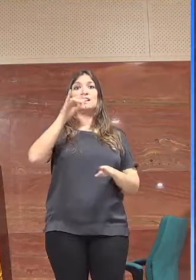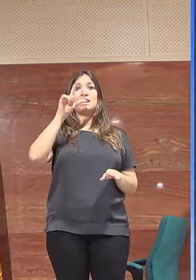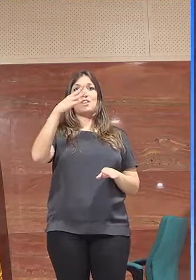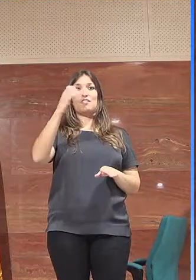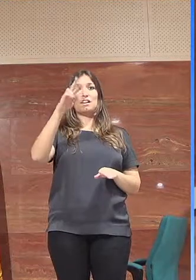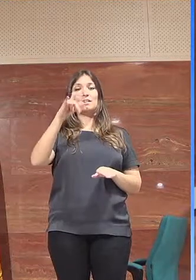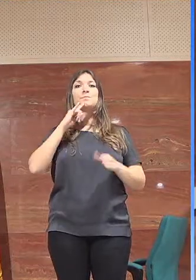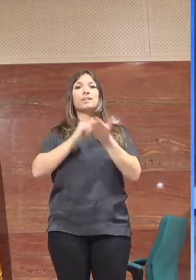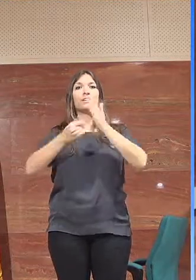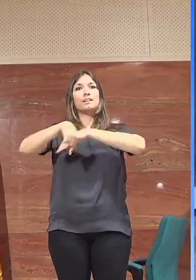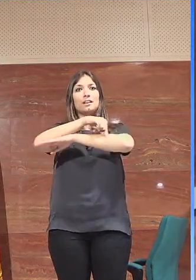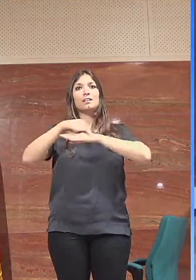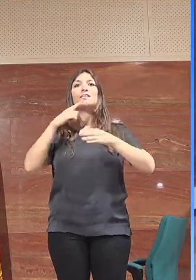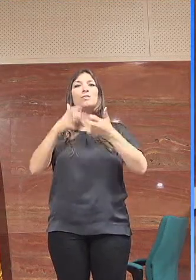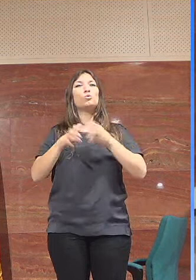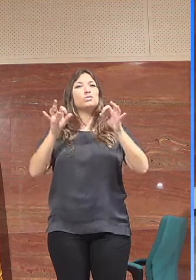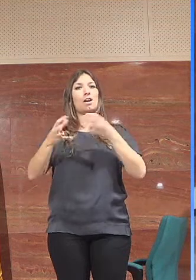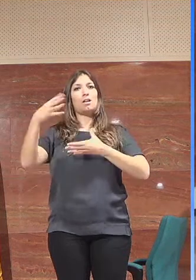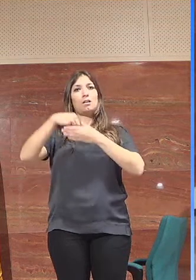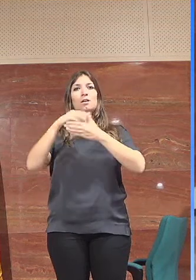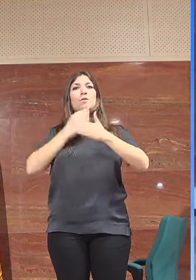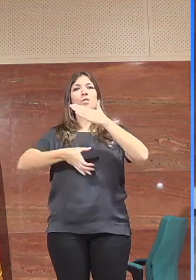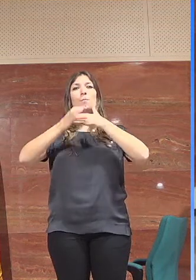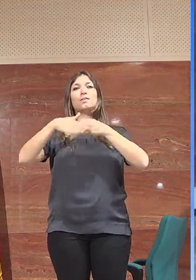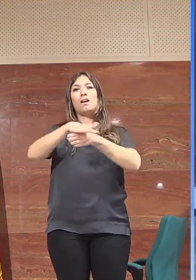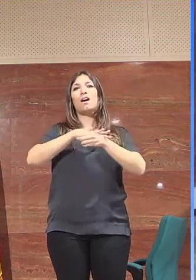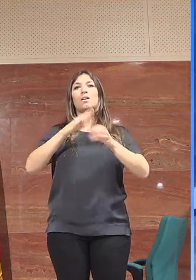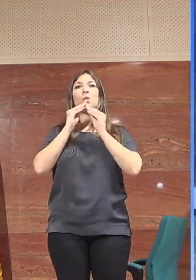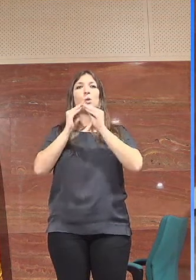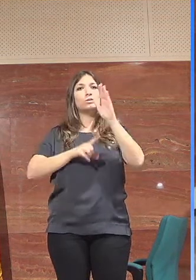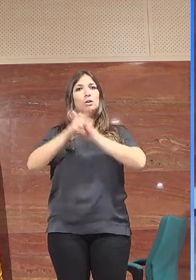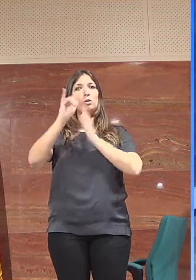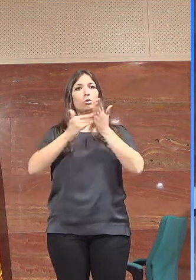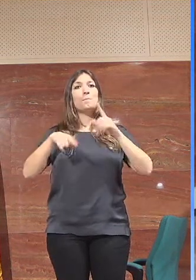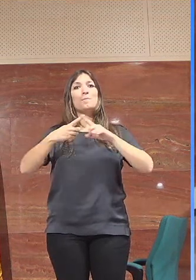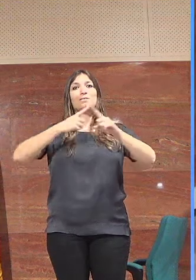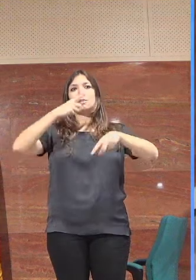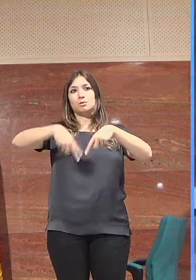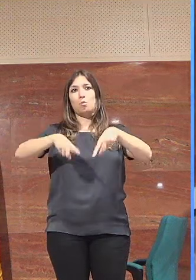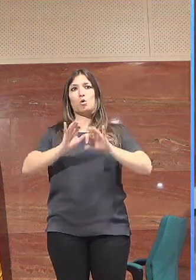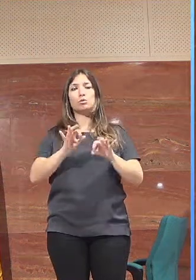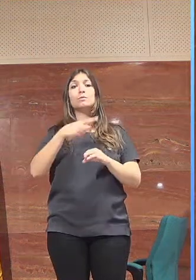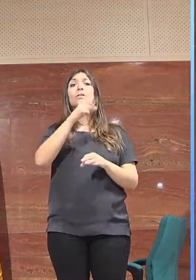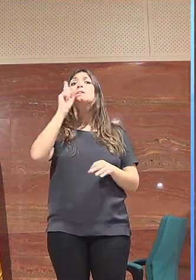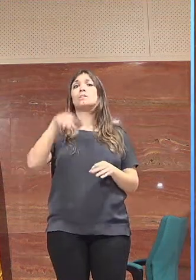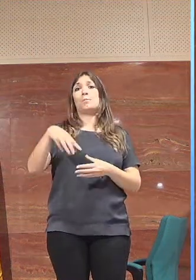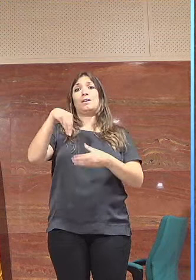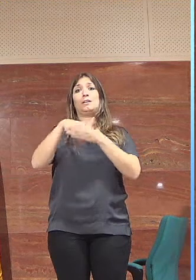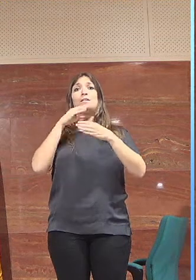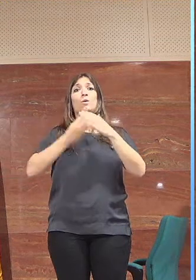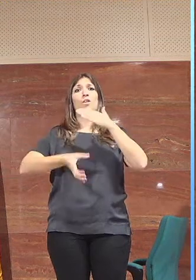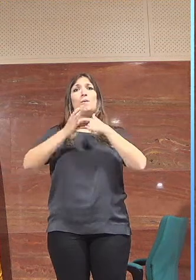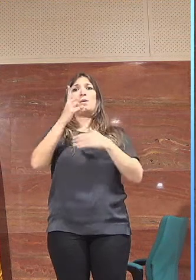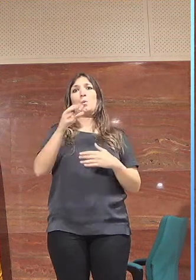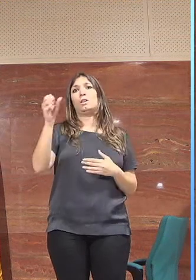ingeniero técnico industrial del CEAPAT, trabaja en el área de desarrollo tecnológico y transporte, lleva también trabajando en el CEAPAT más de